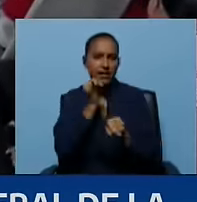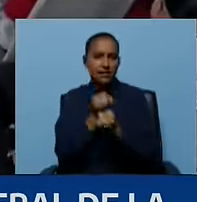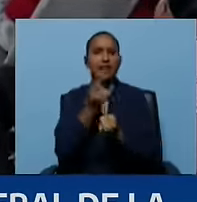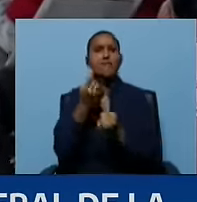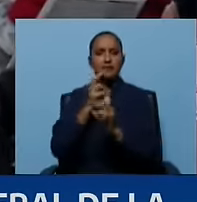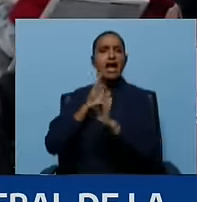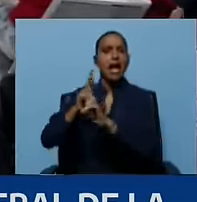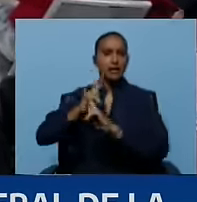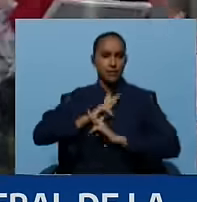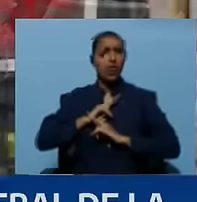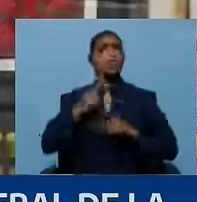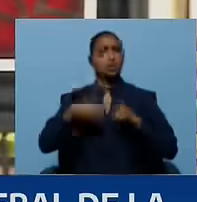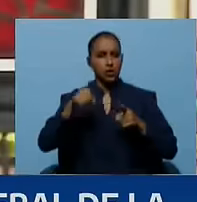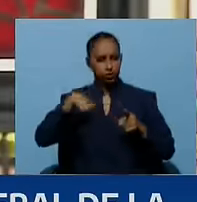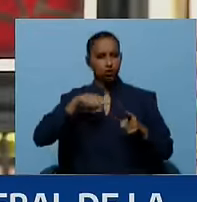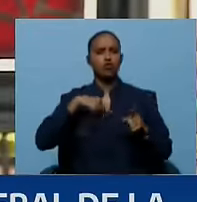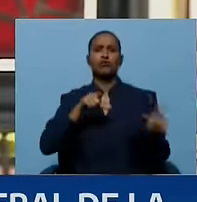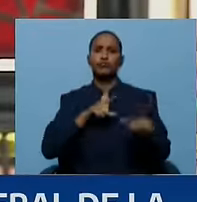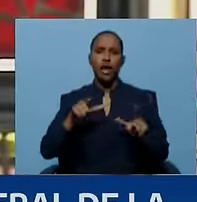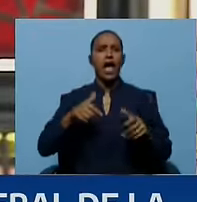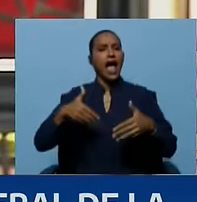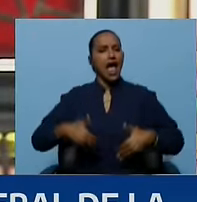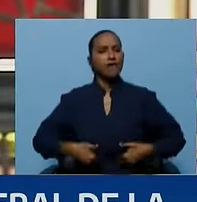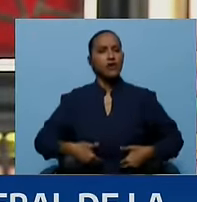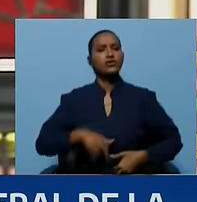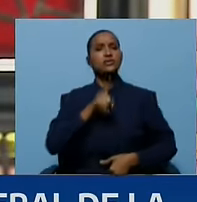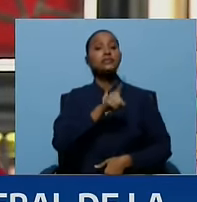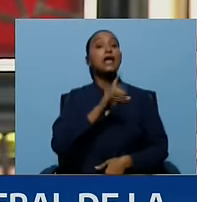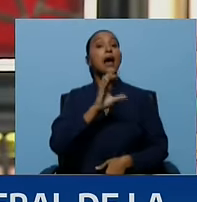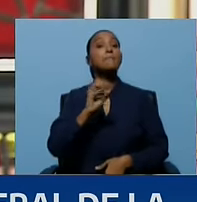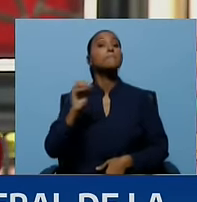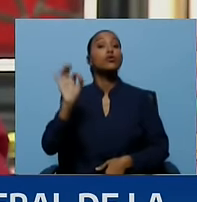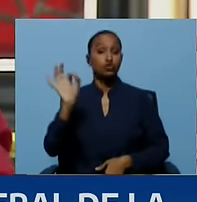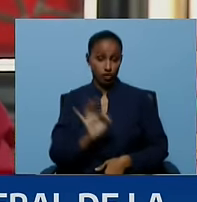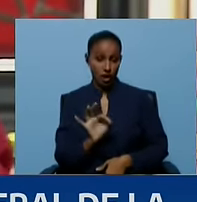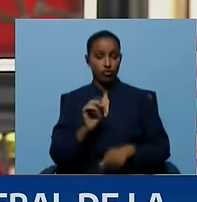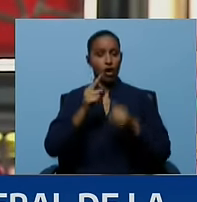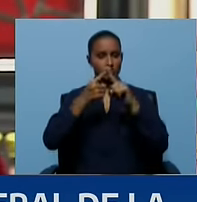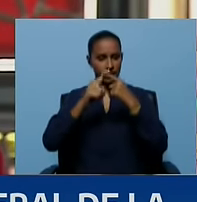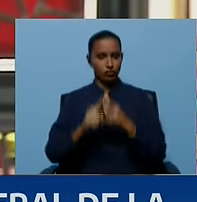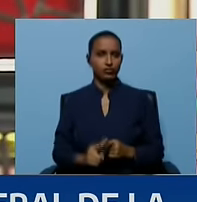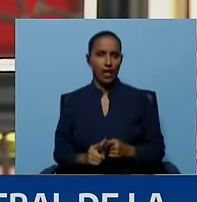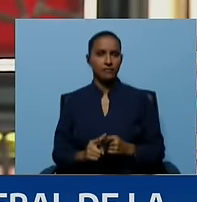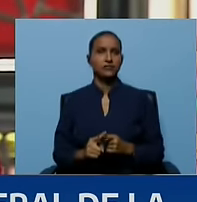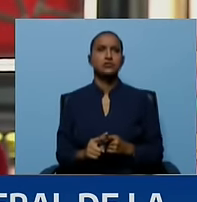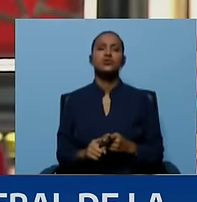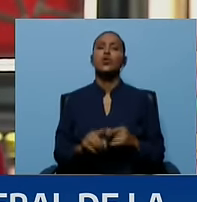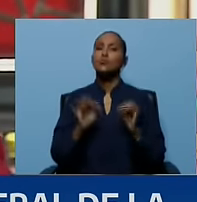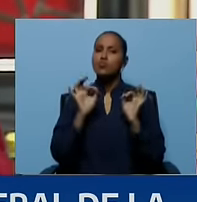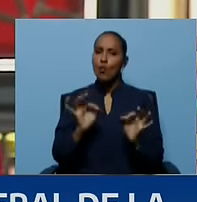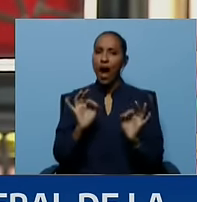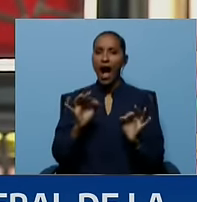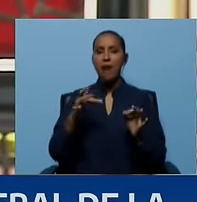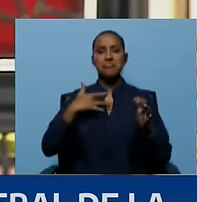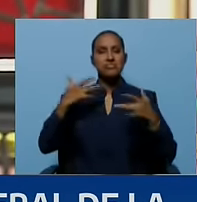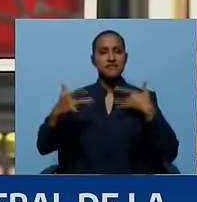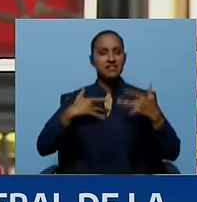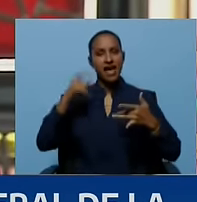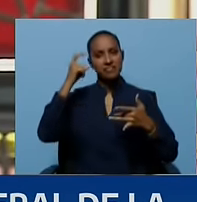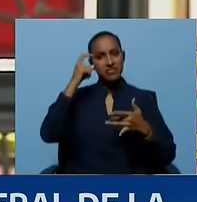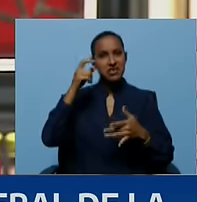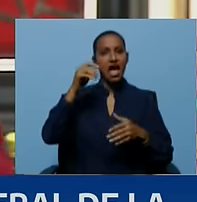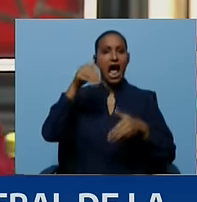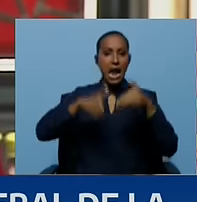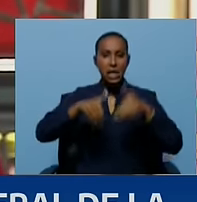pero ya se está haciendo el esfuerzo para tener el 100% de los resultados. Así que fue una jornada bastante bonita, donde se expresó la